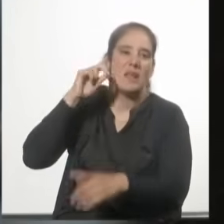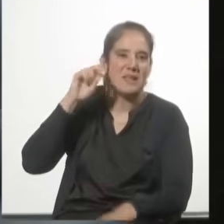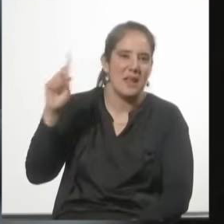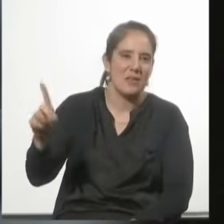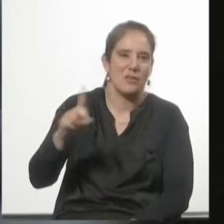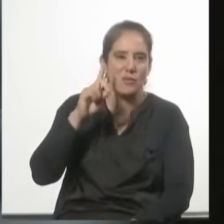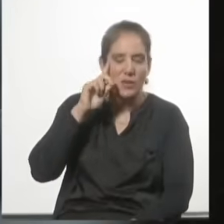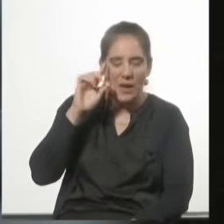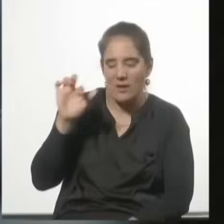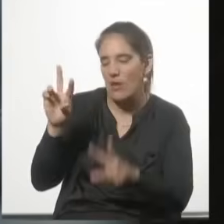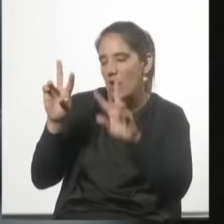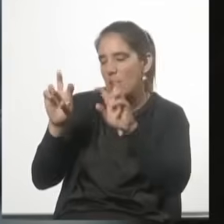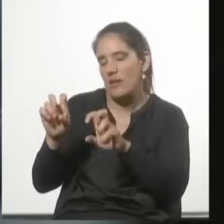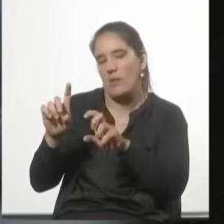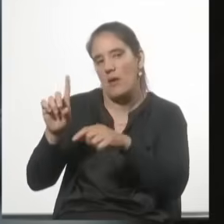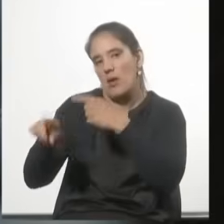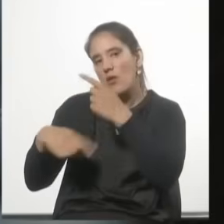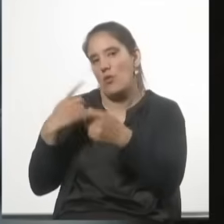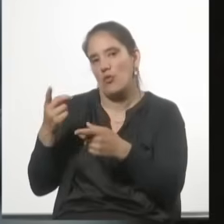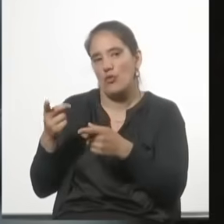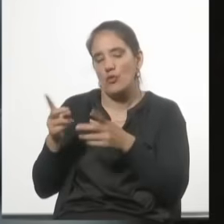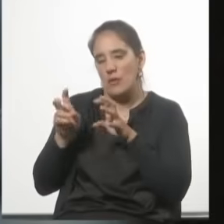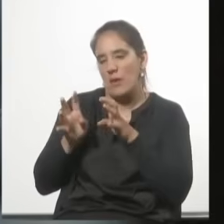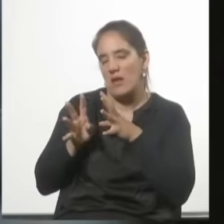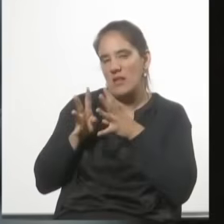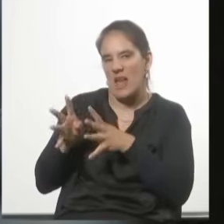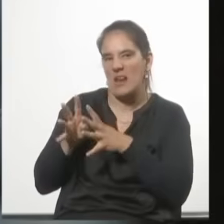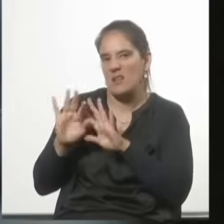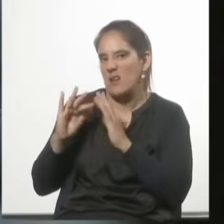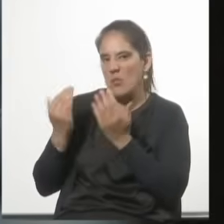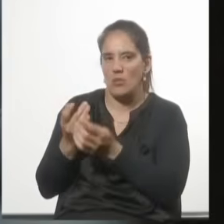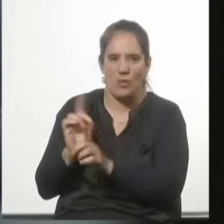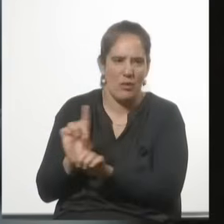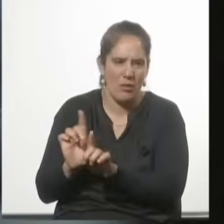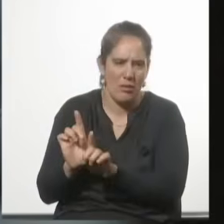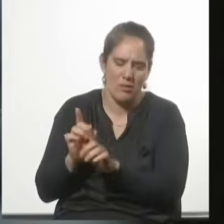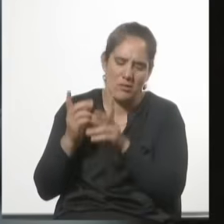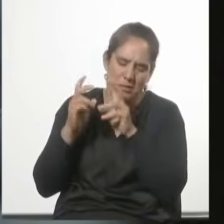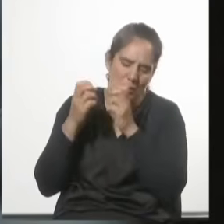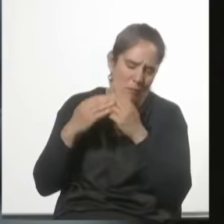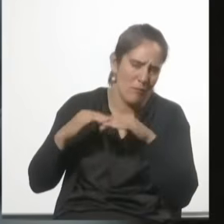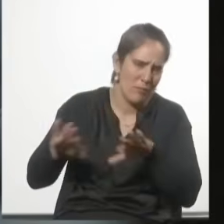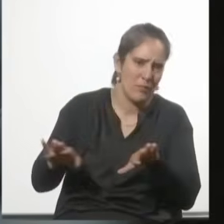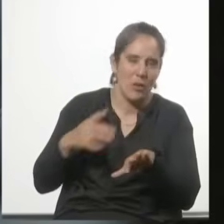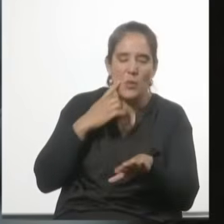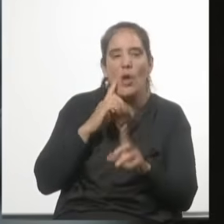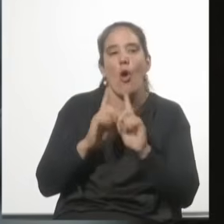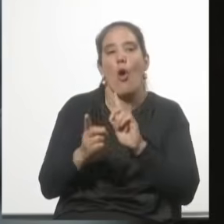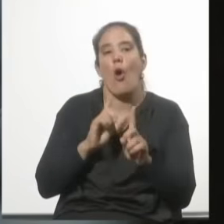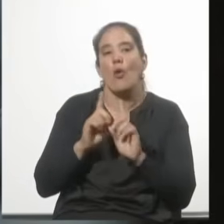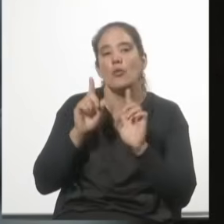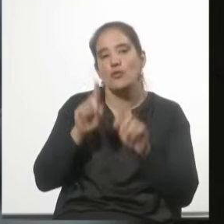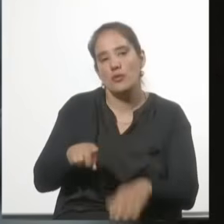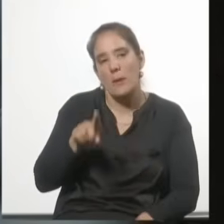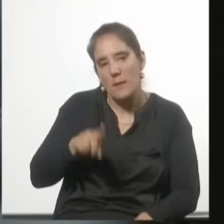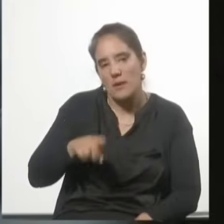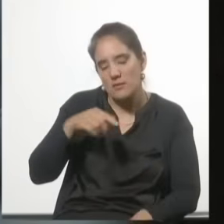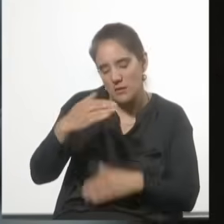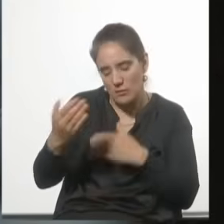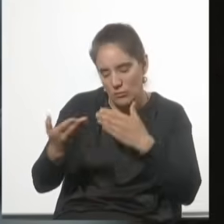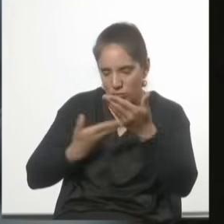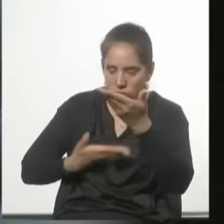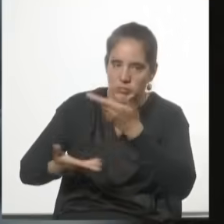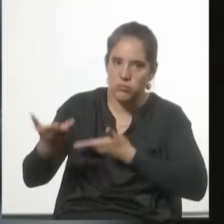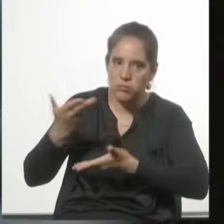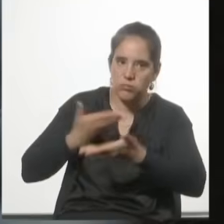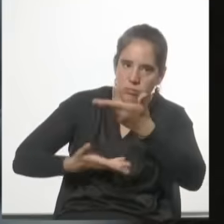internacional vinculado en diversos conflictos bélicos. Durante los largos 11 meses de intercambios entre